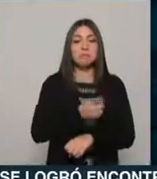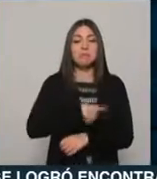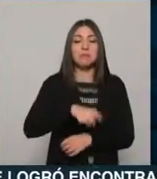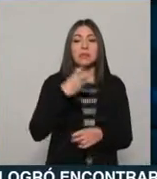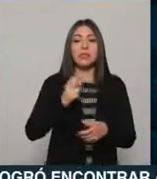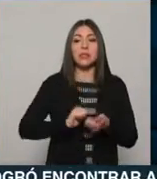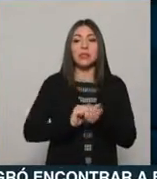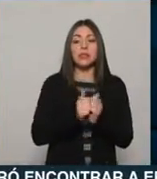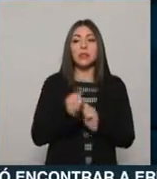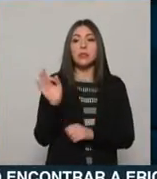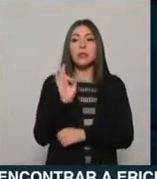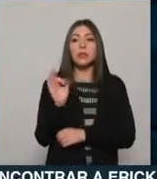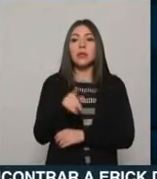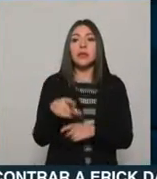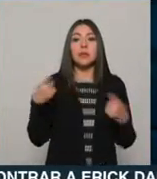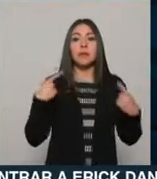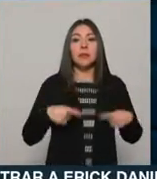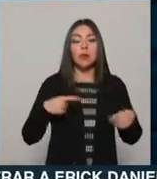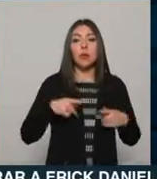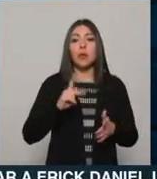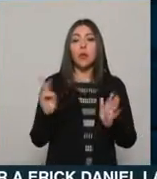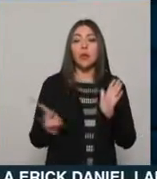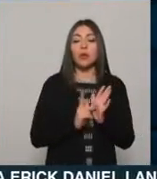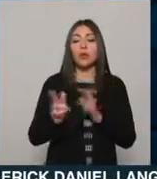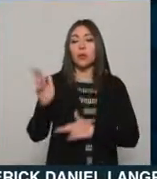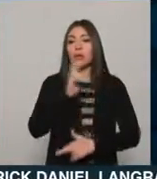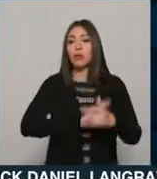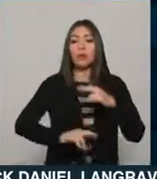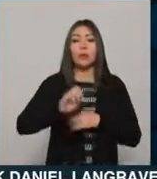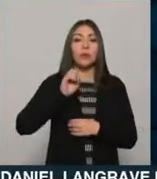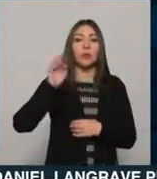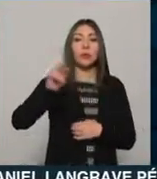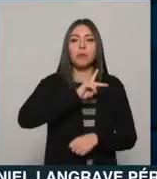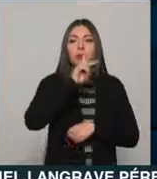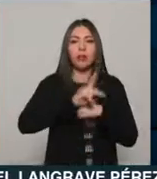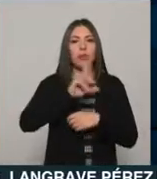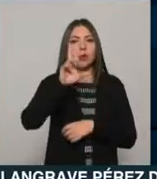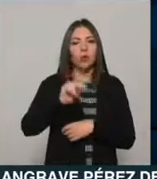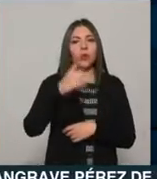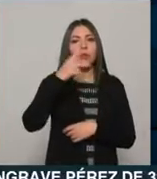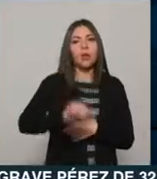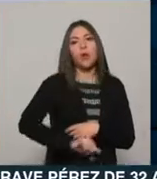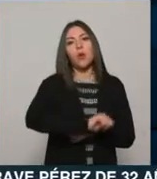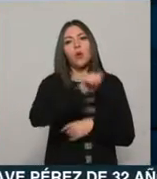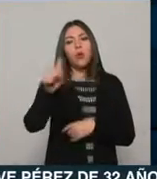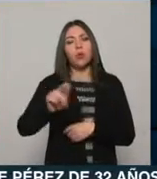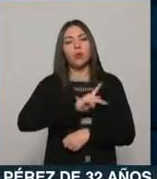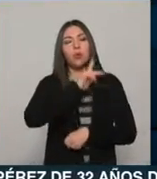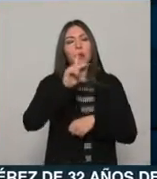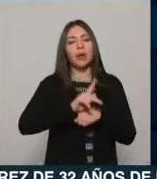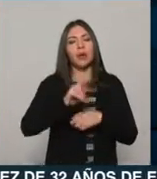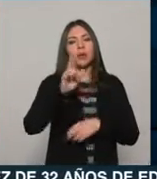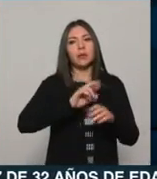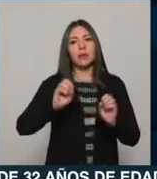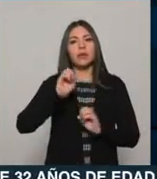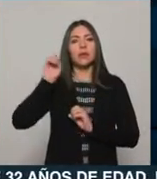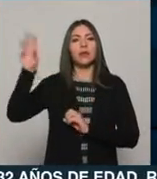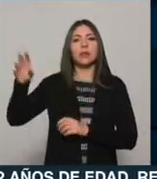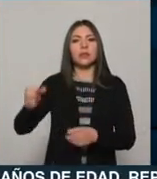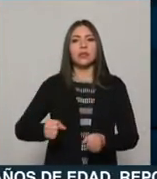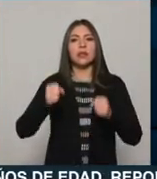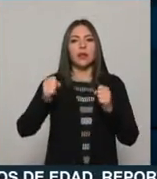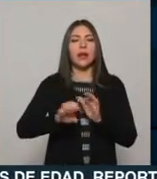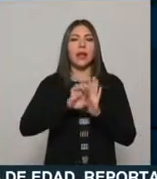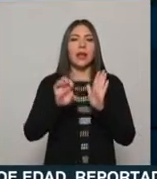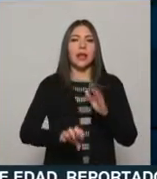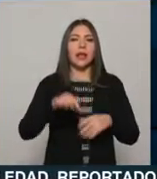que esa persona no sea devuelta a su país de origen, pero enviada a un tercer país seguro, que en este caso sería México, para